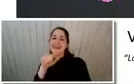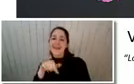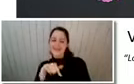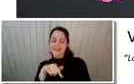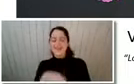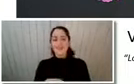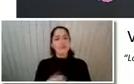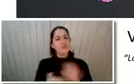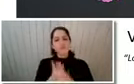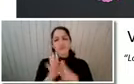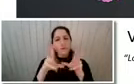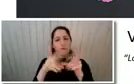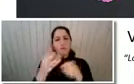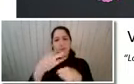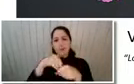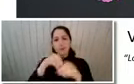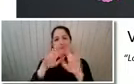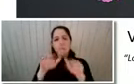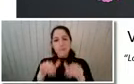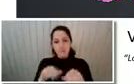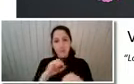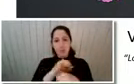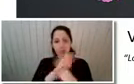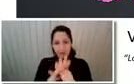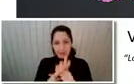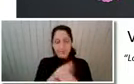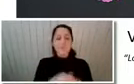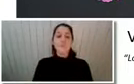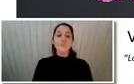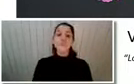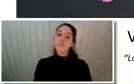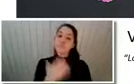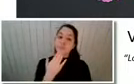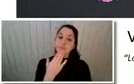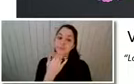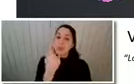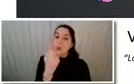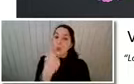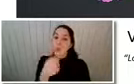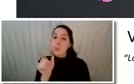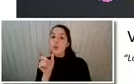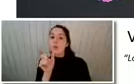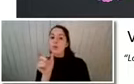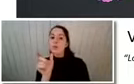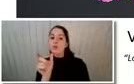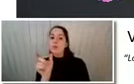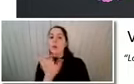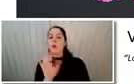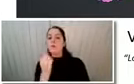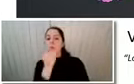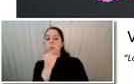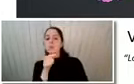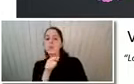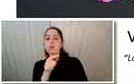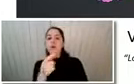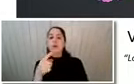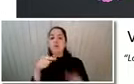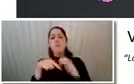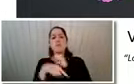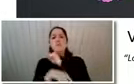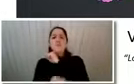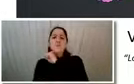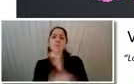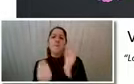Además, el otro término que queríamos mostrarle, y aquí hay un poco más de profundización en esto de la familia. Los